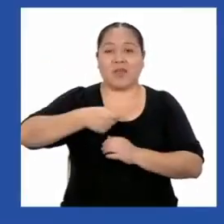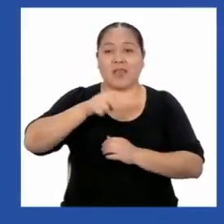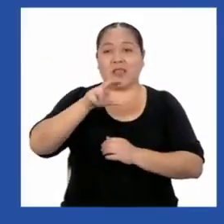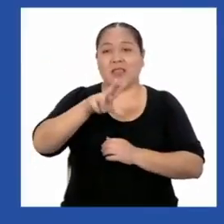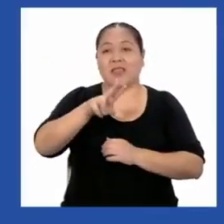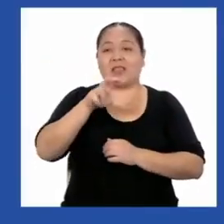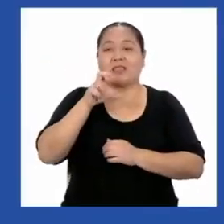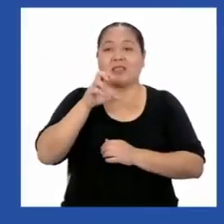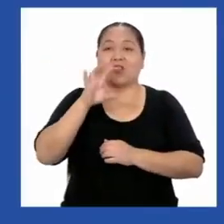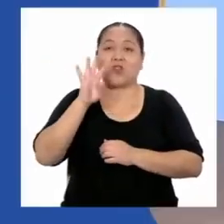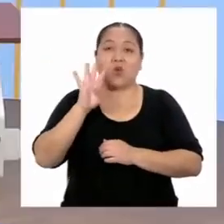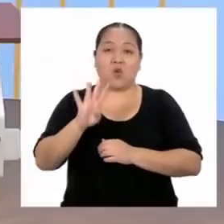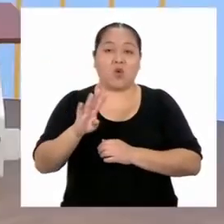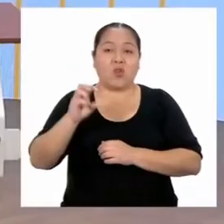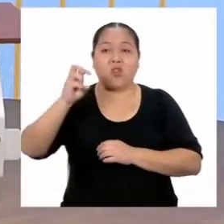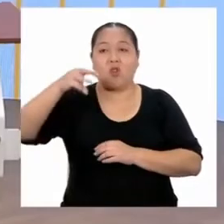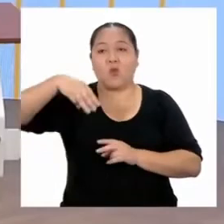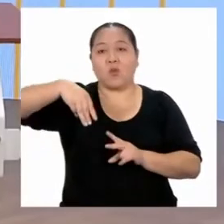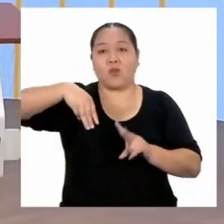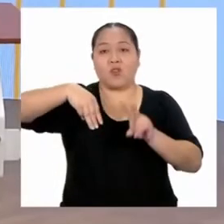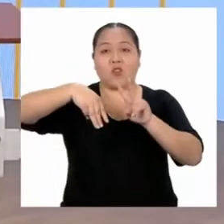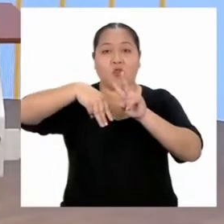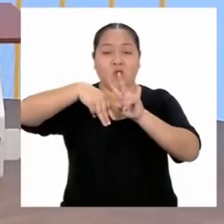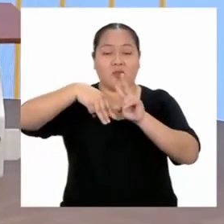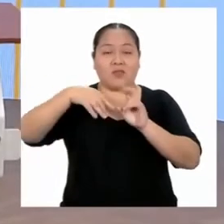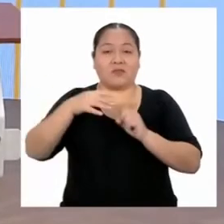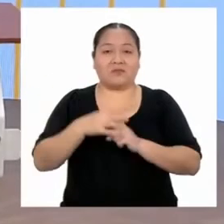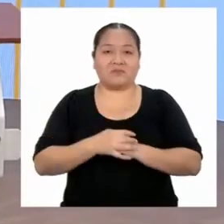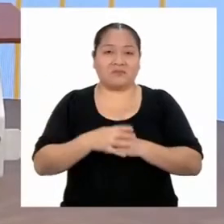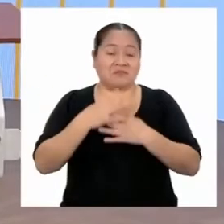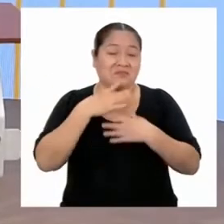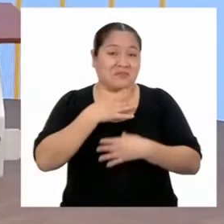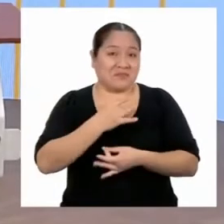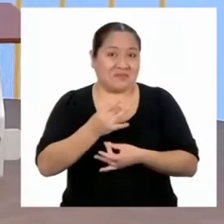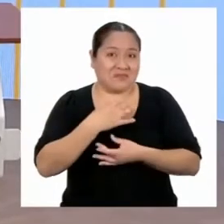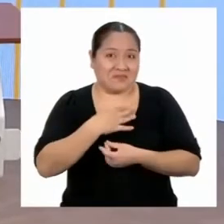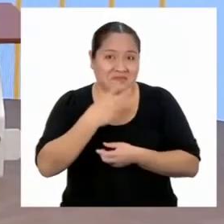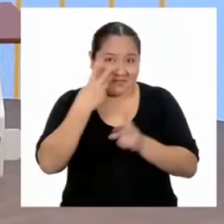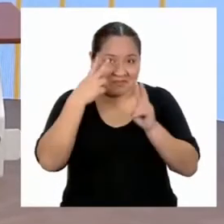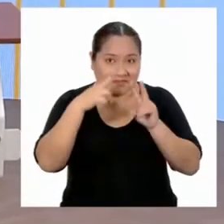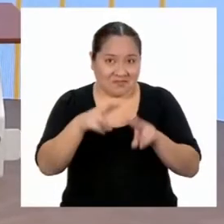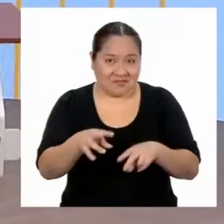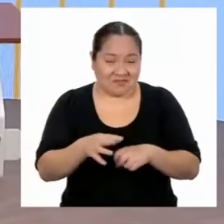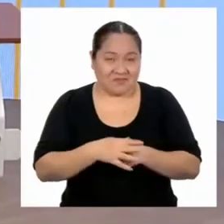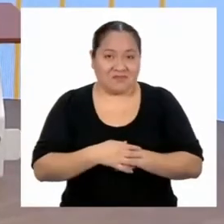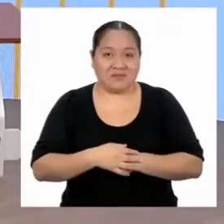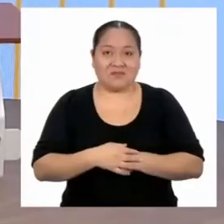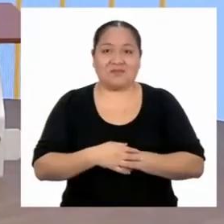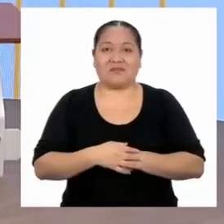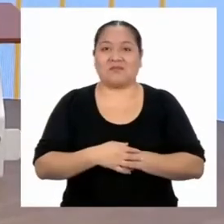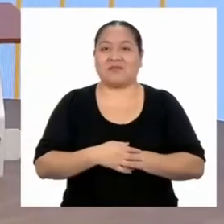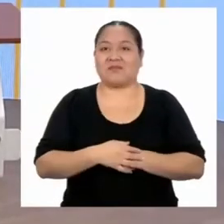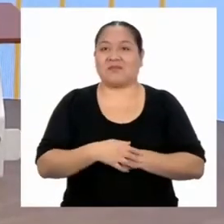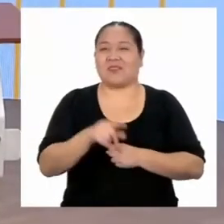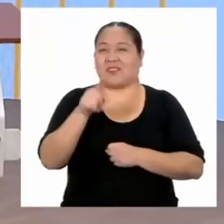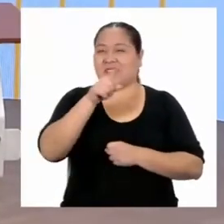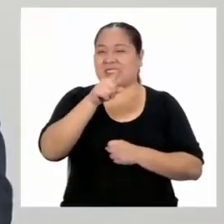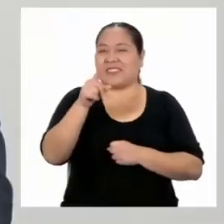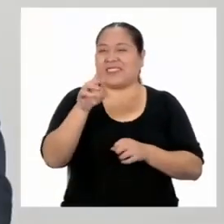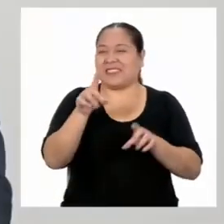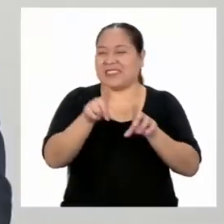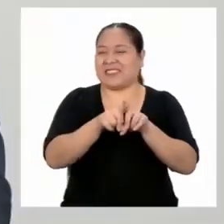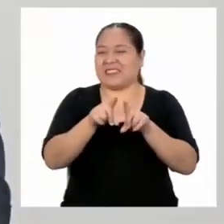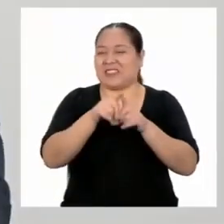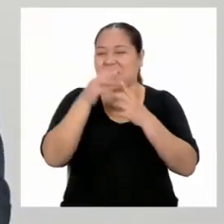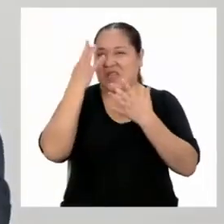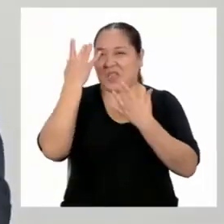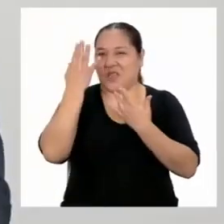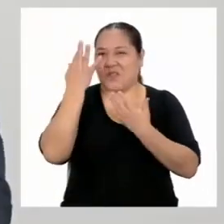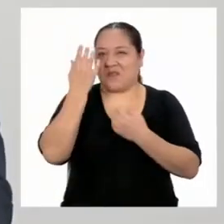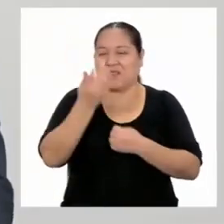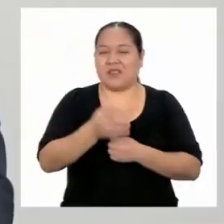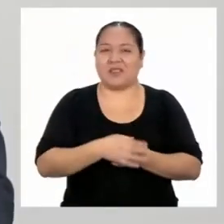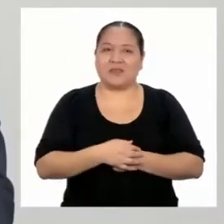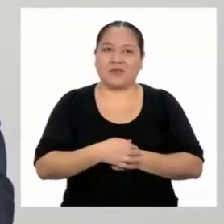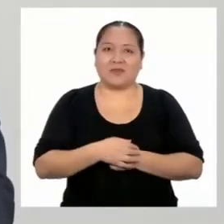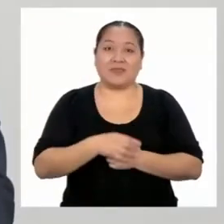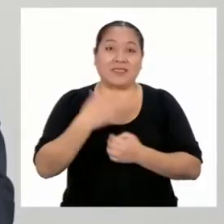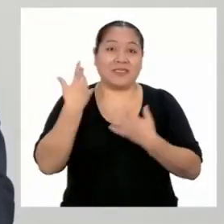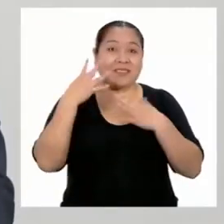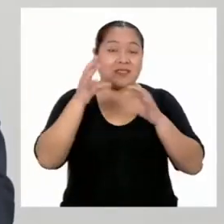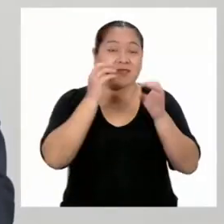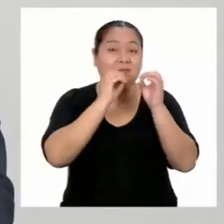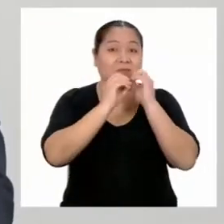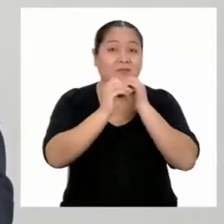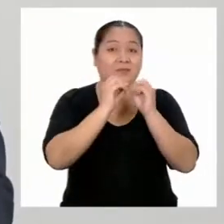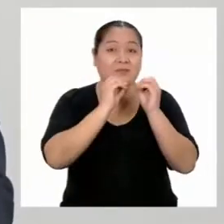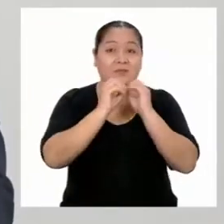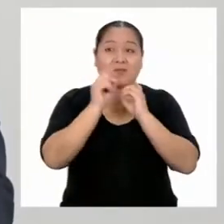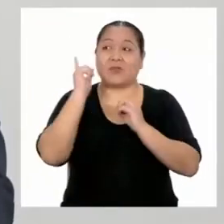metros cuadrados. Qué interesante lo que acaba de ocurrir. Seguro se lo estaban esperando. Ahora que ya hemos resuelto